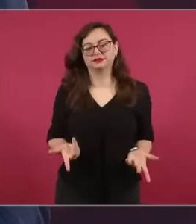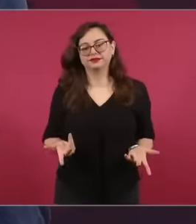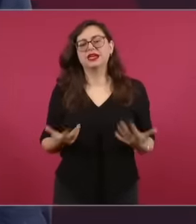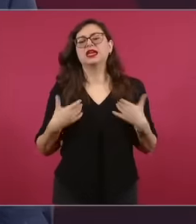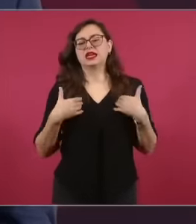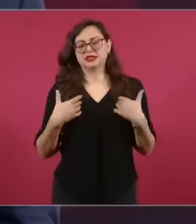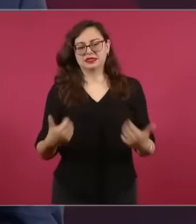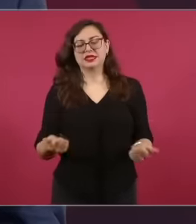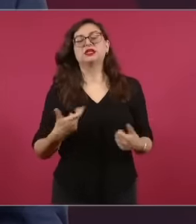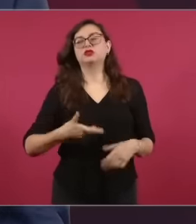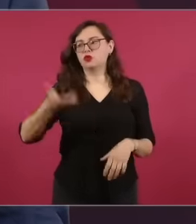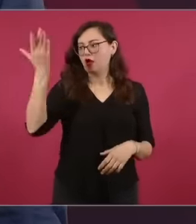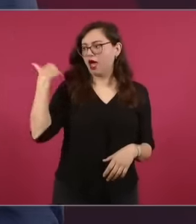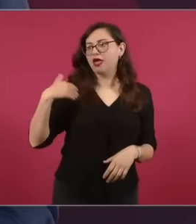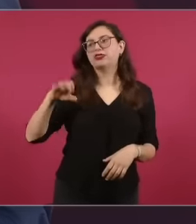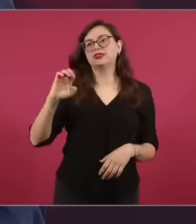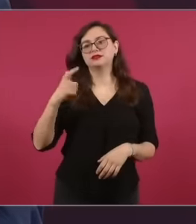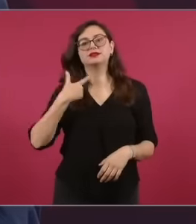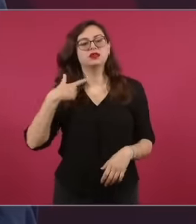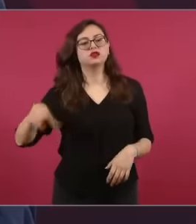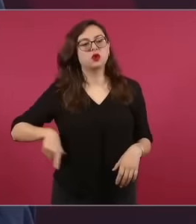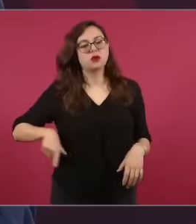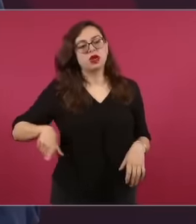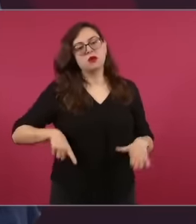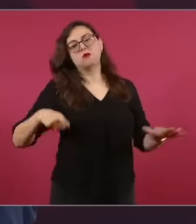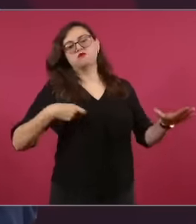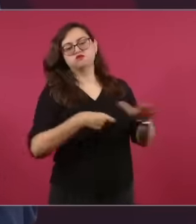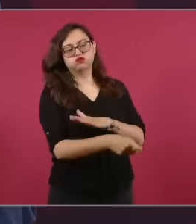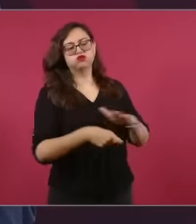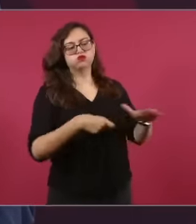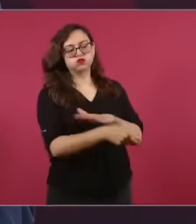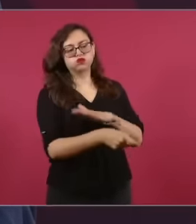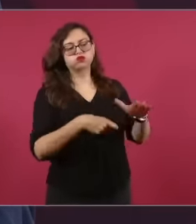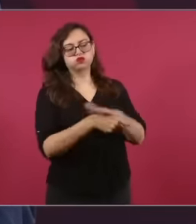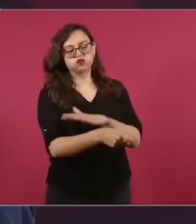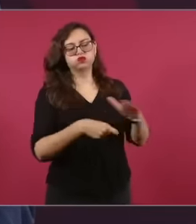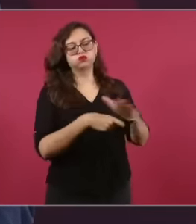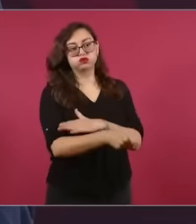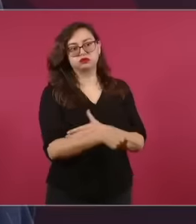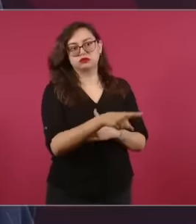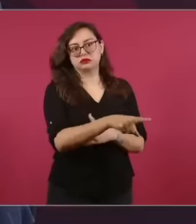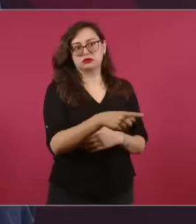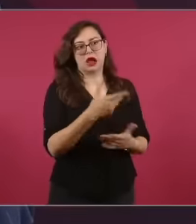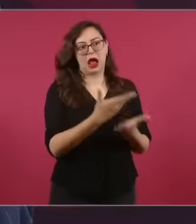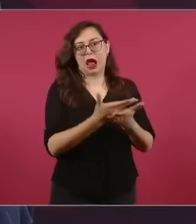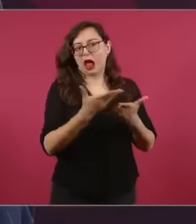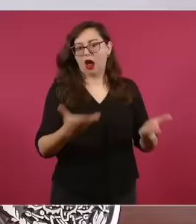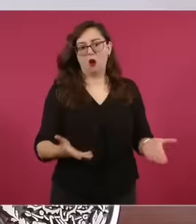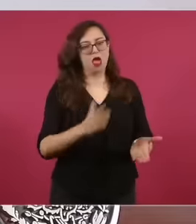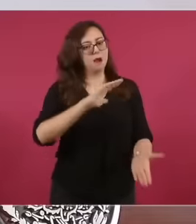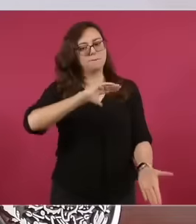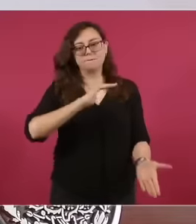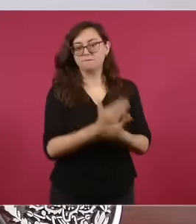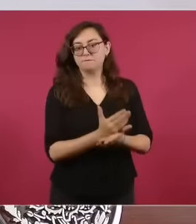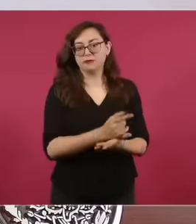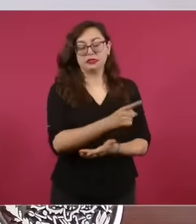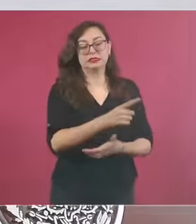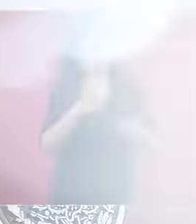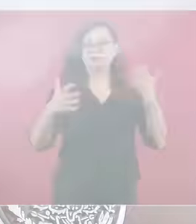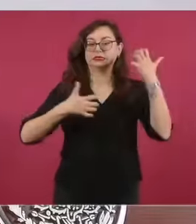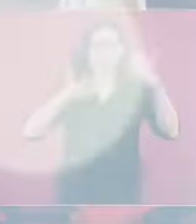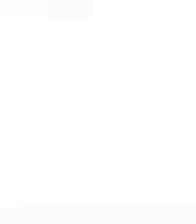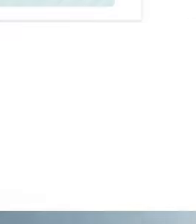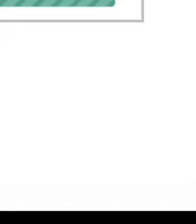de prensa, el presidente López Obrador agradeció a los diputados que están avanzando con la reforma al Poder Judicial,